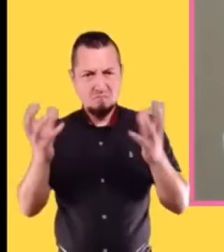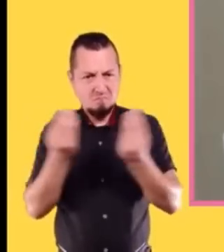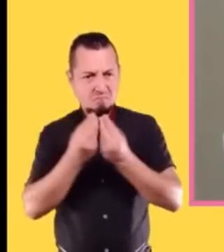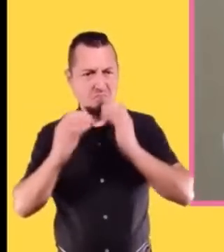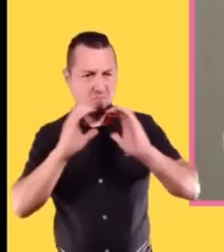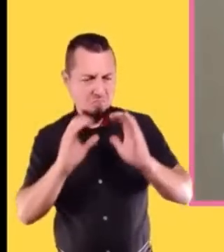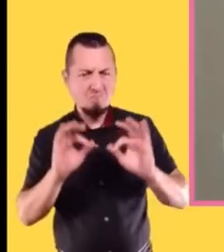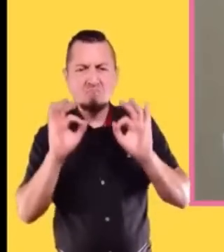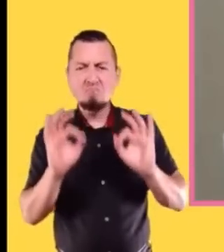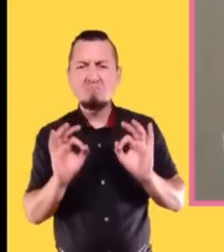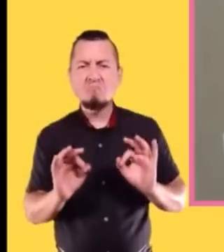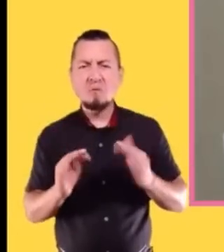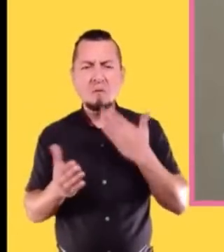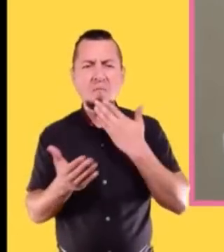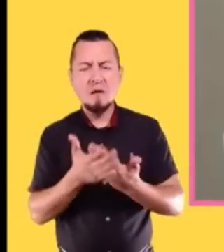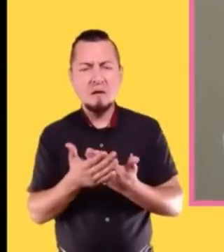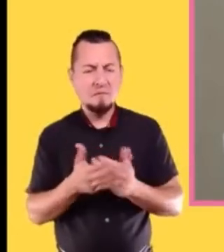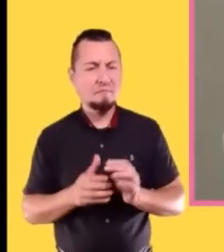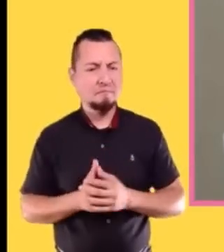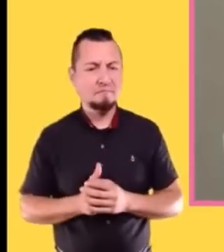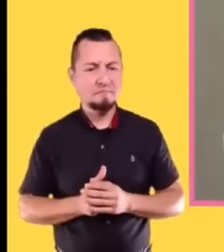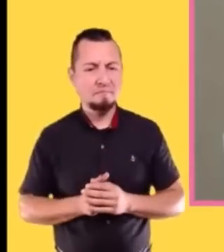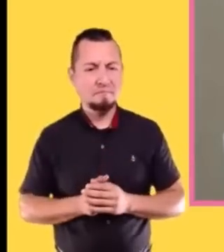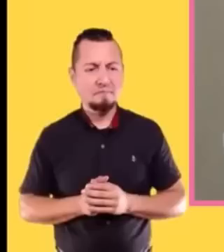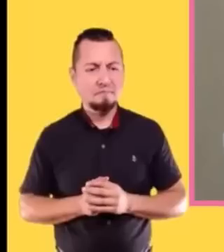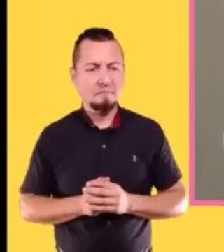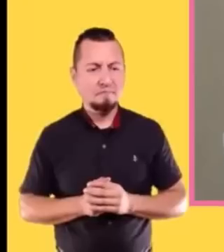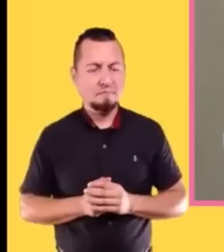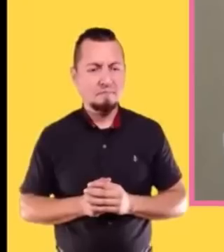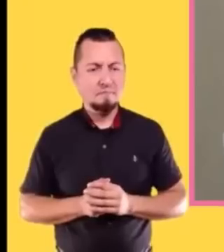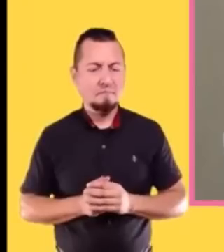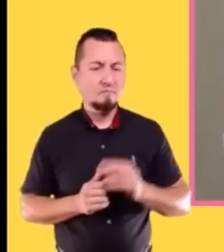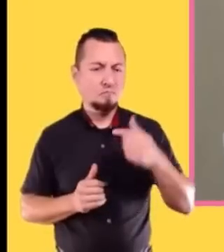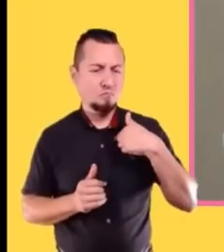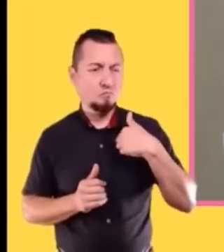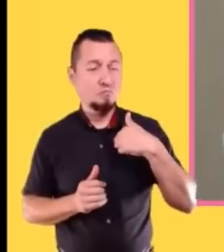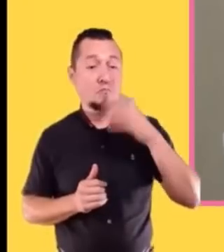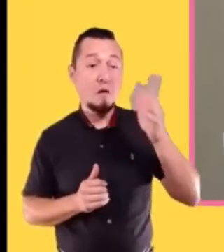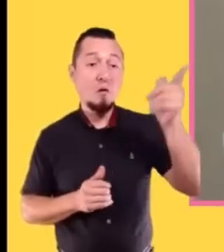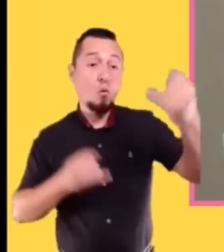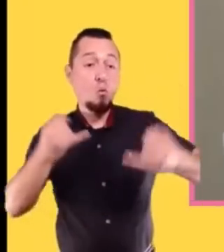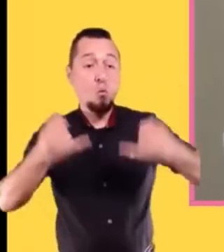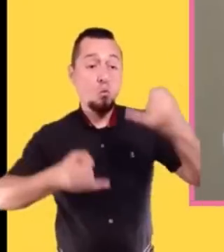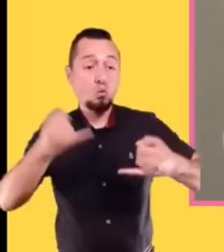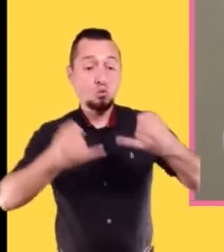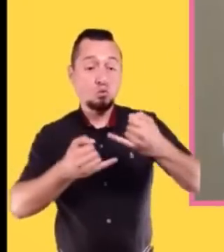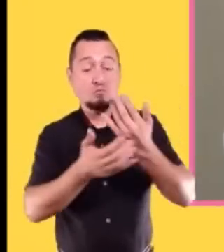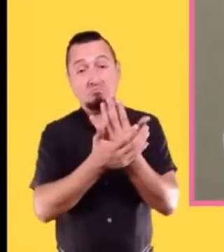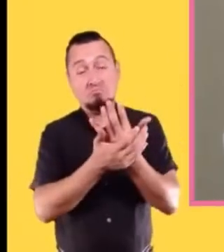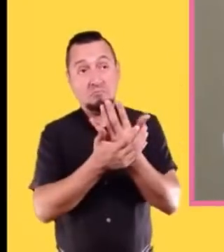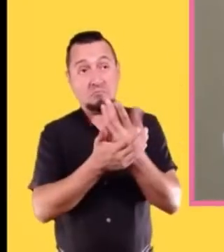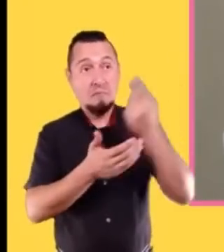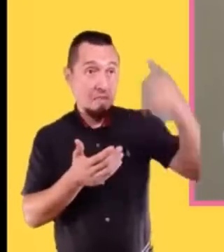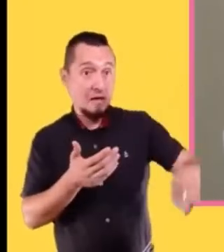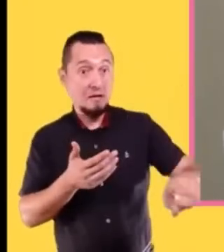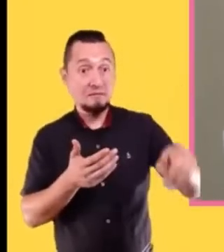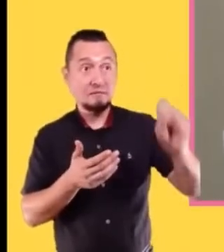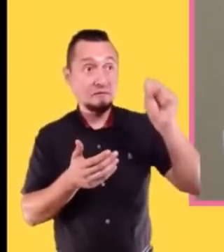creo que esperando la resolución judicial tendremos capacidad de respuesta